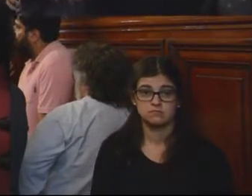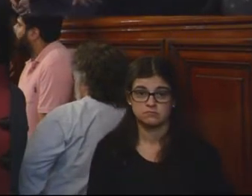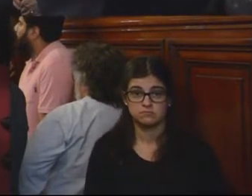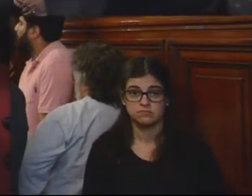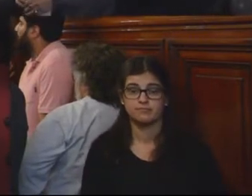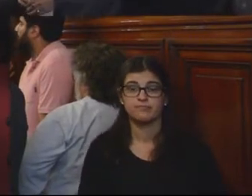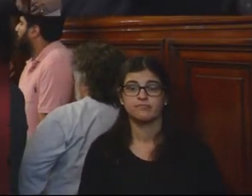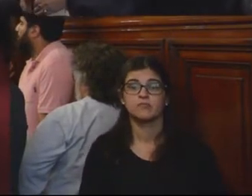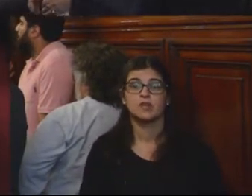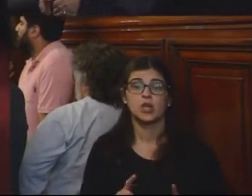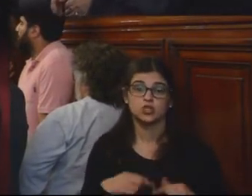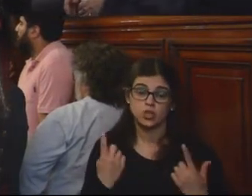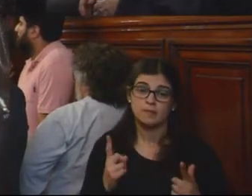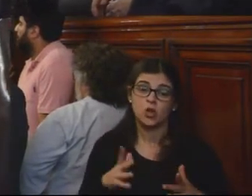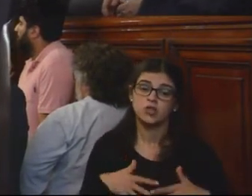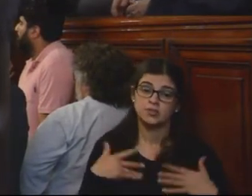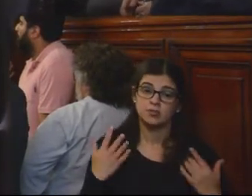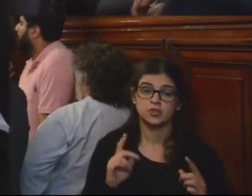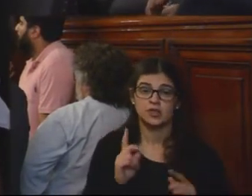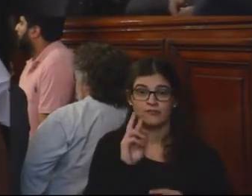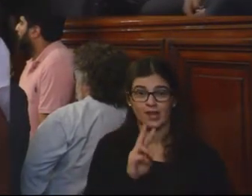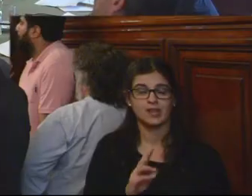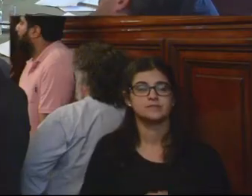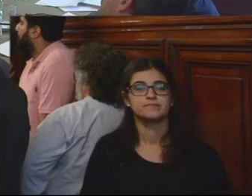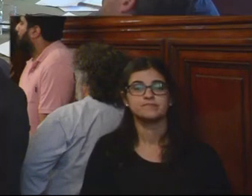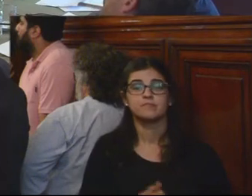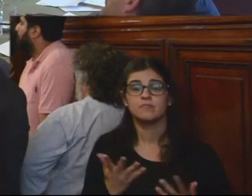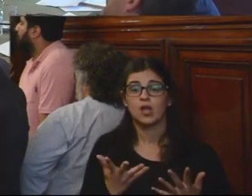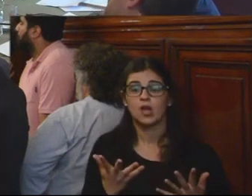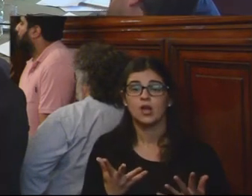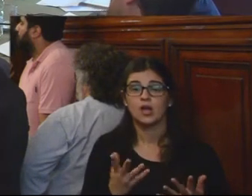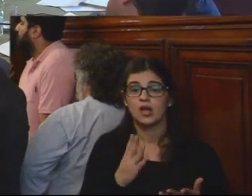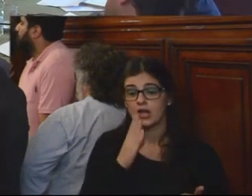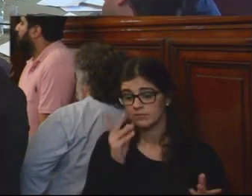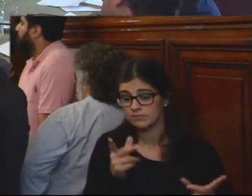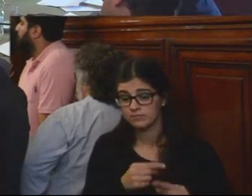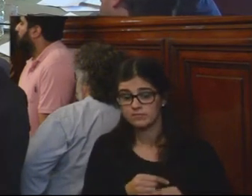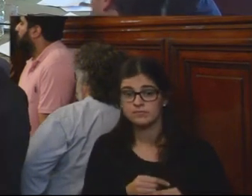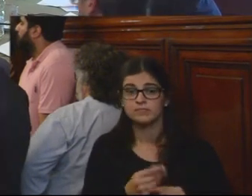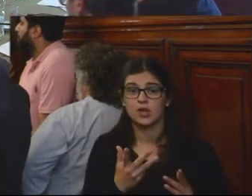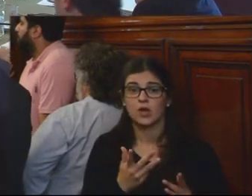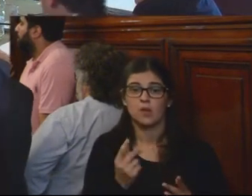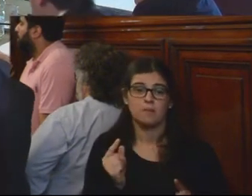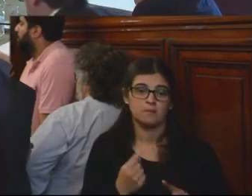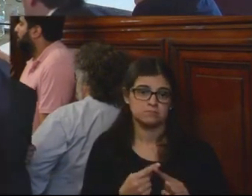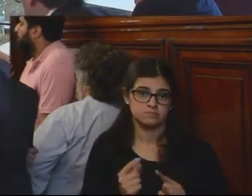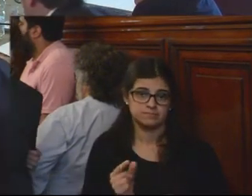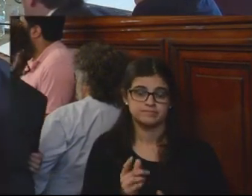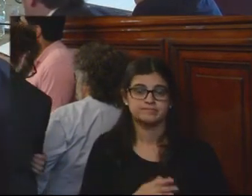pero a nosotros también nos emociona verlas tiene la palabra finalmente el estado hasta por siete minutos